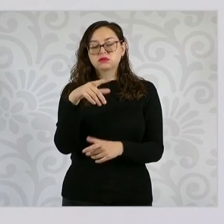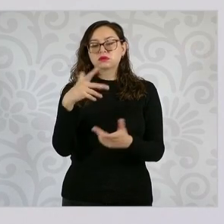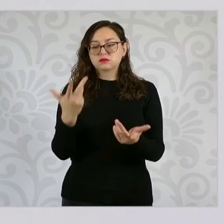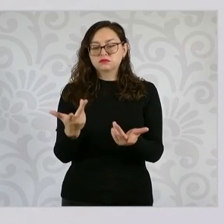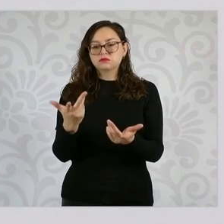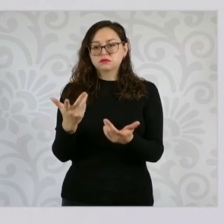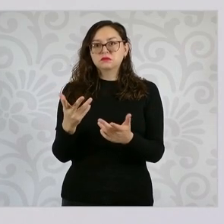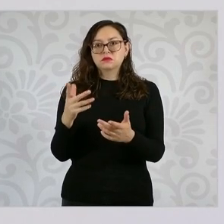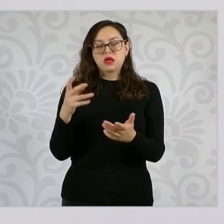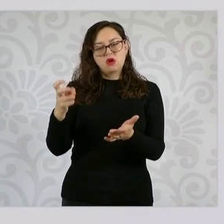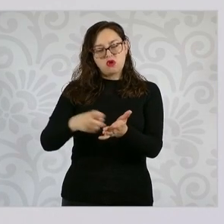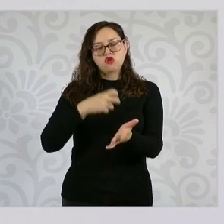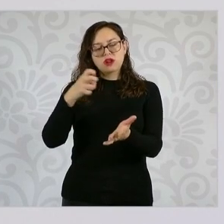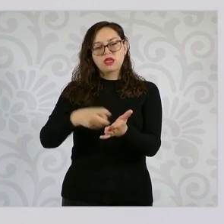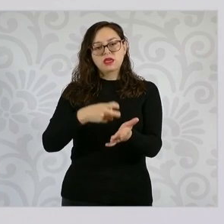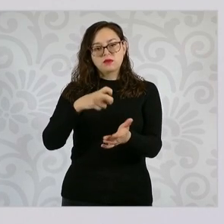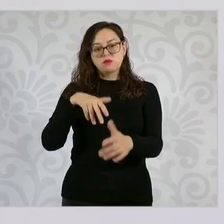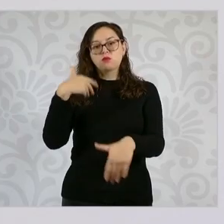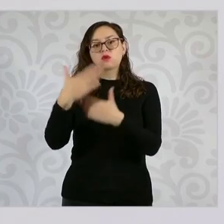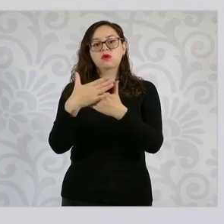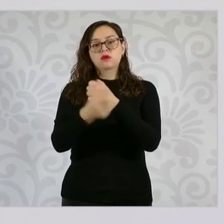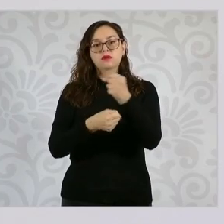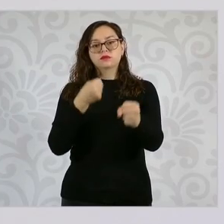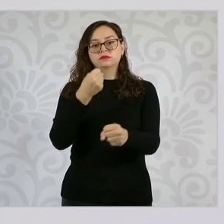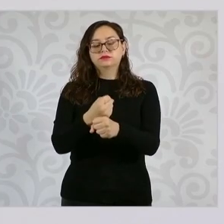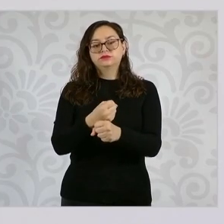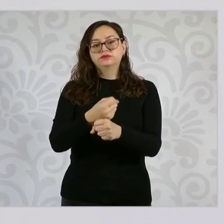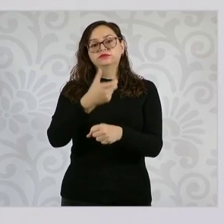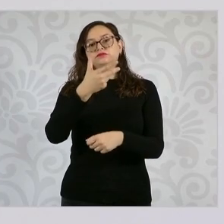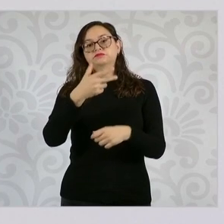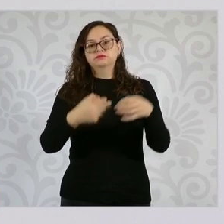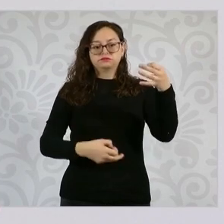de jueces, magistrados y ministros.